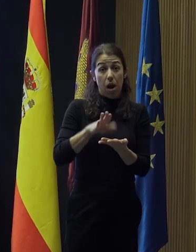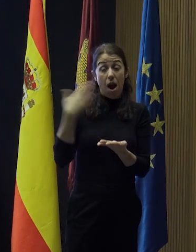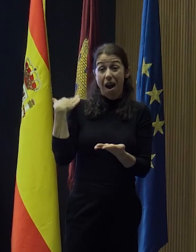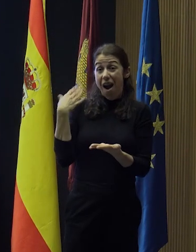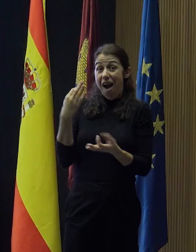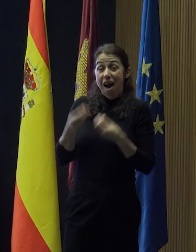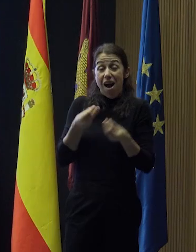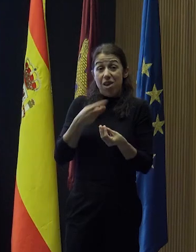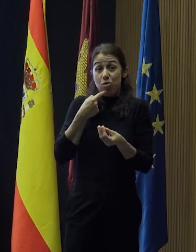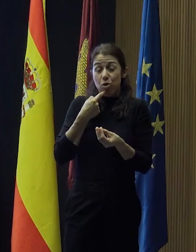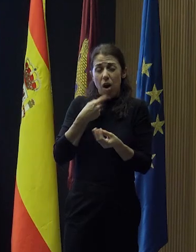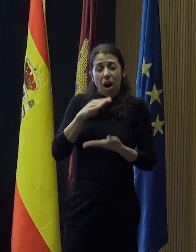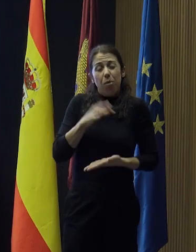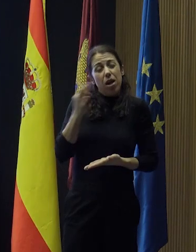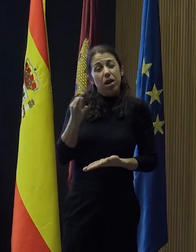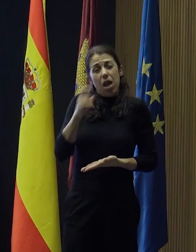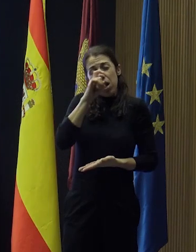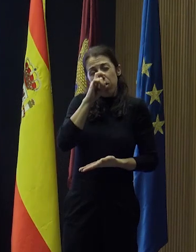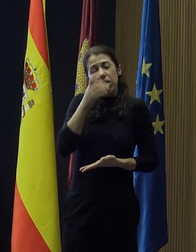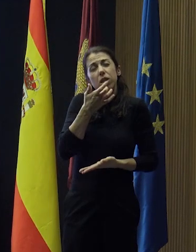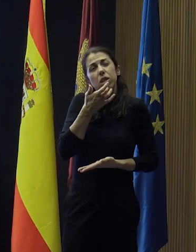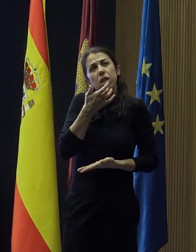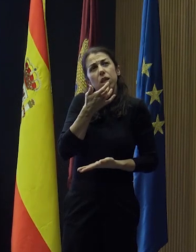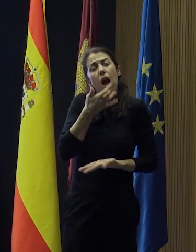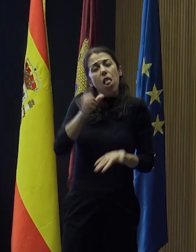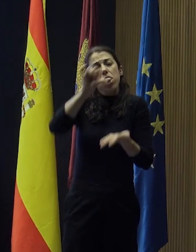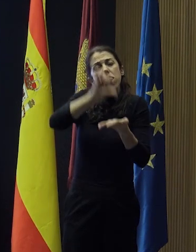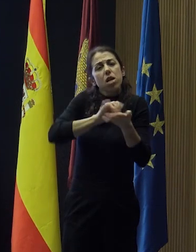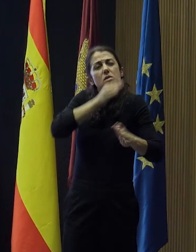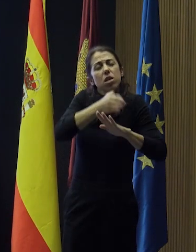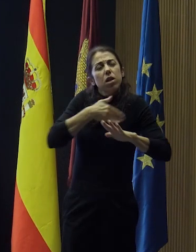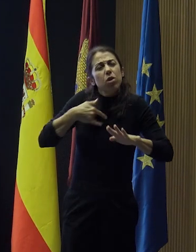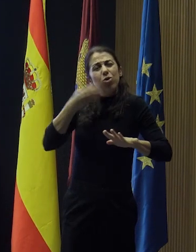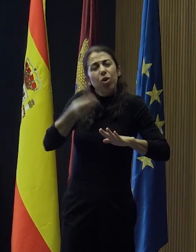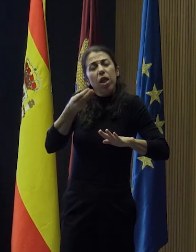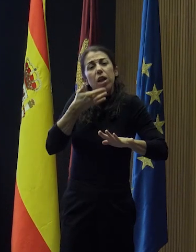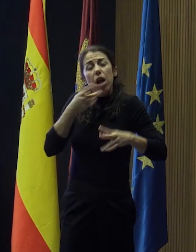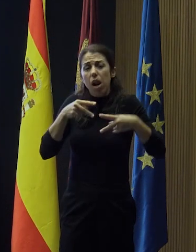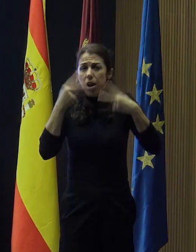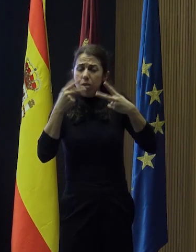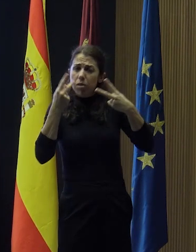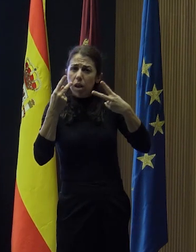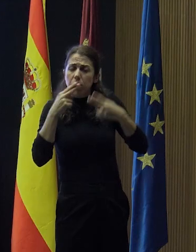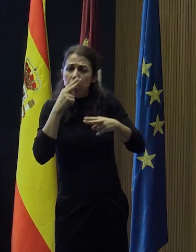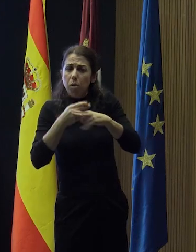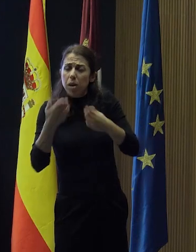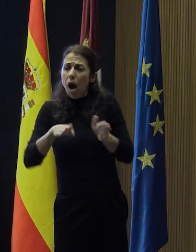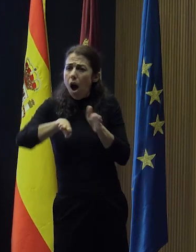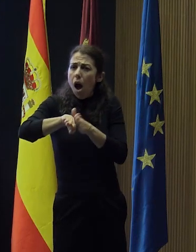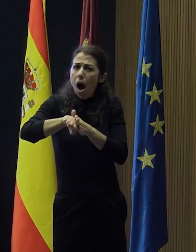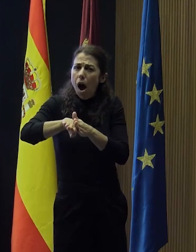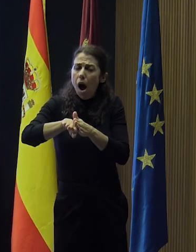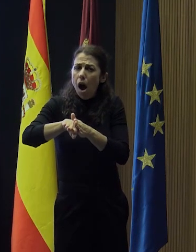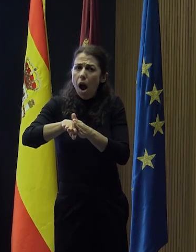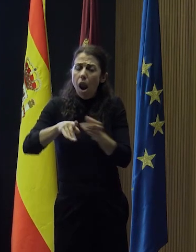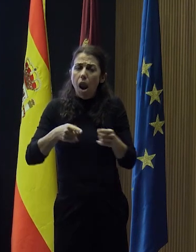antes todos éramos capaces de recordar que si tengo que ir al centro, tengo el restaurante X en la esquina de la punta